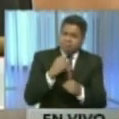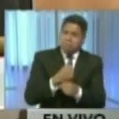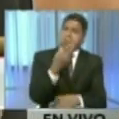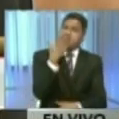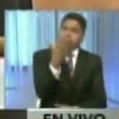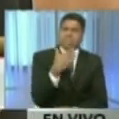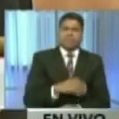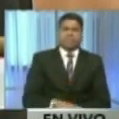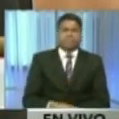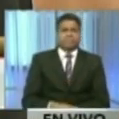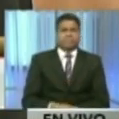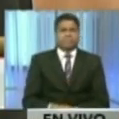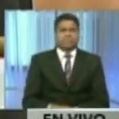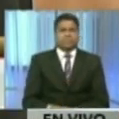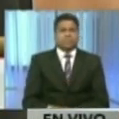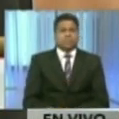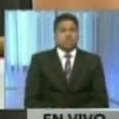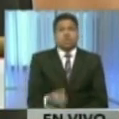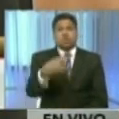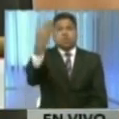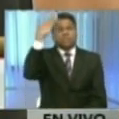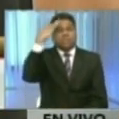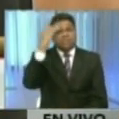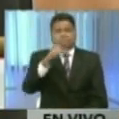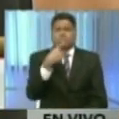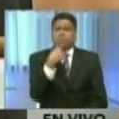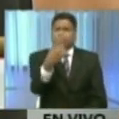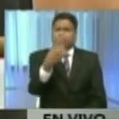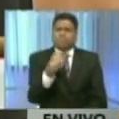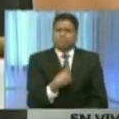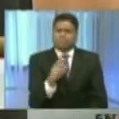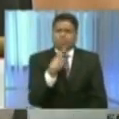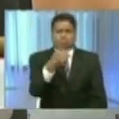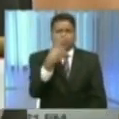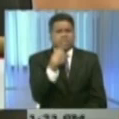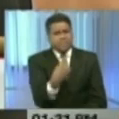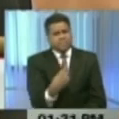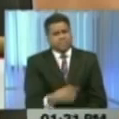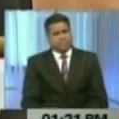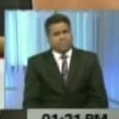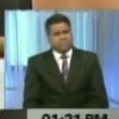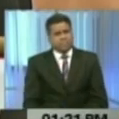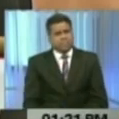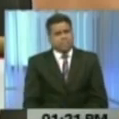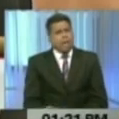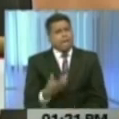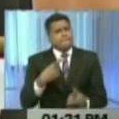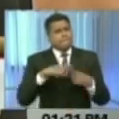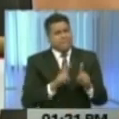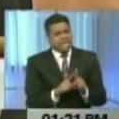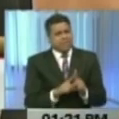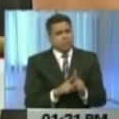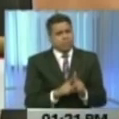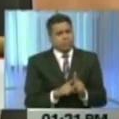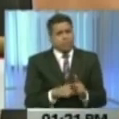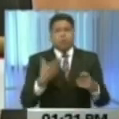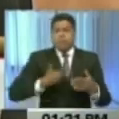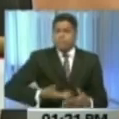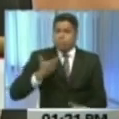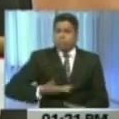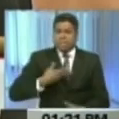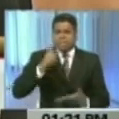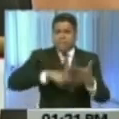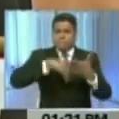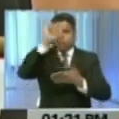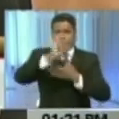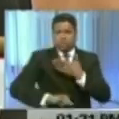nuestro país, no sabemos de esa observación que tú has realizado. Por el contrario, adelantamos importantes proyectos. En